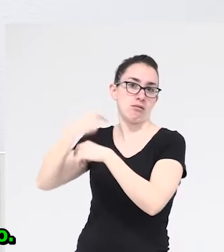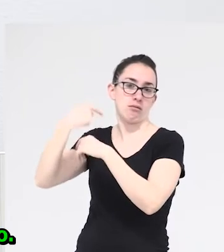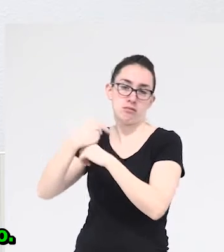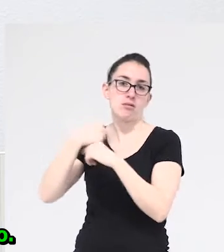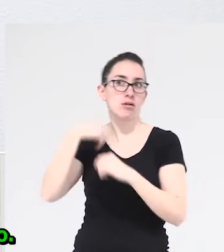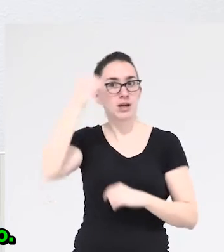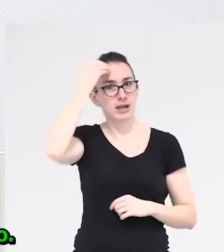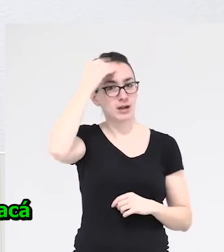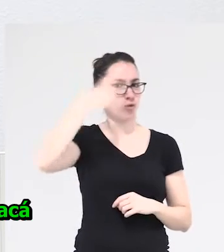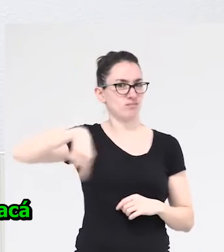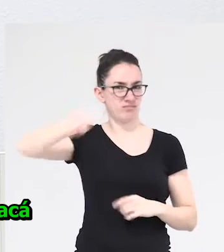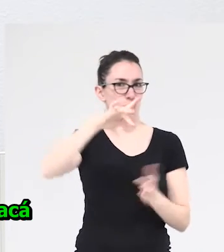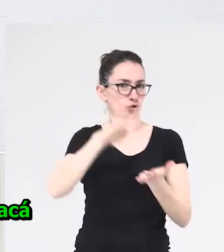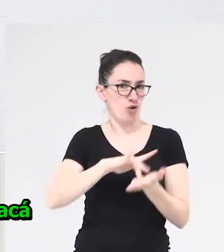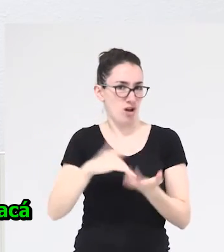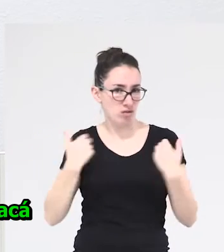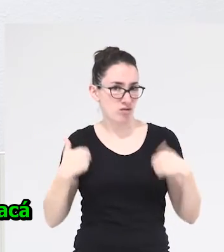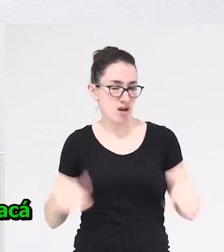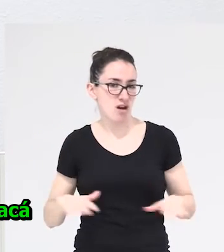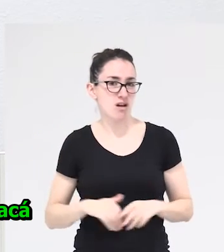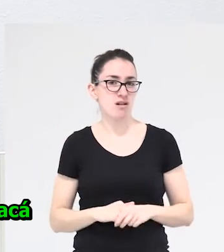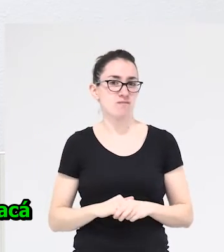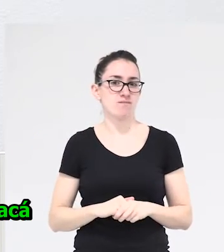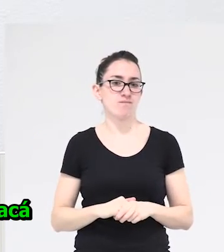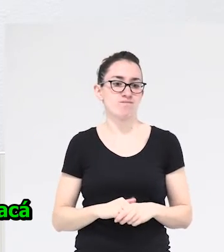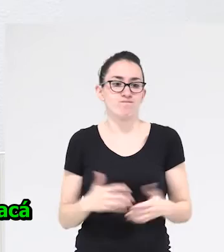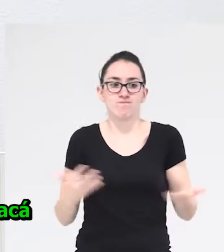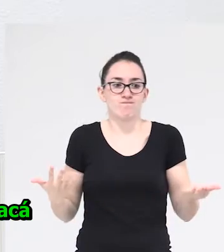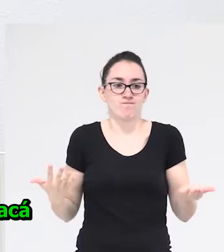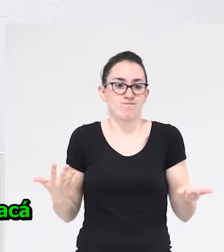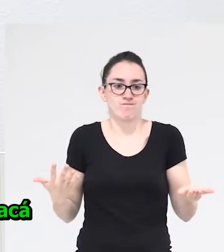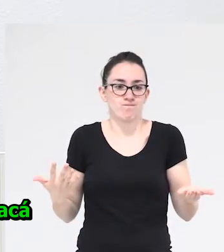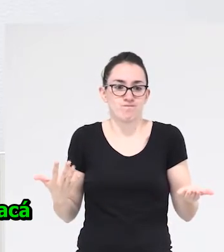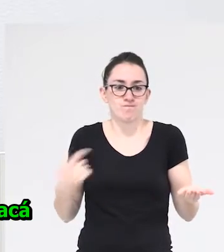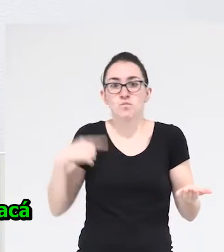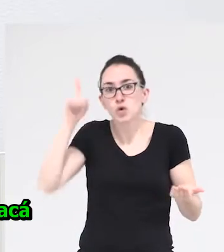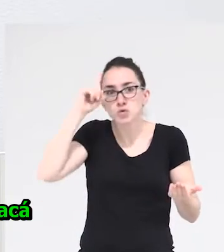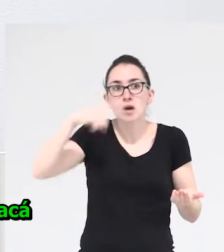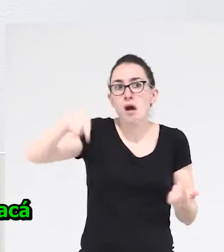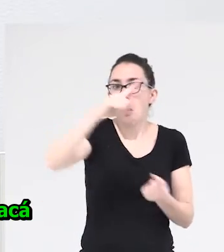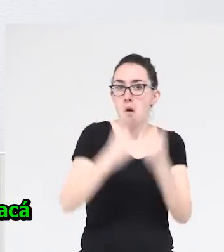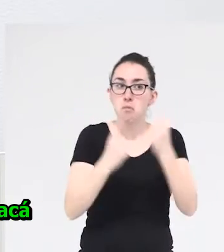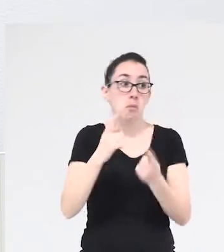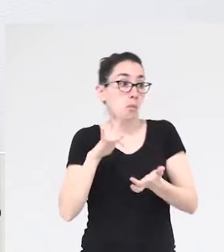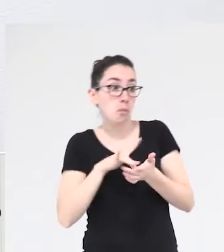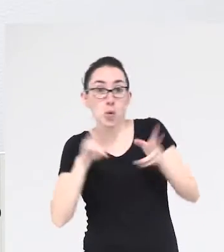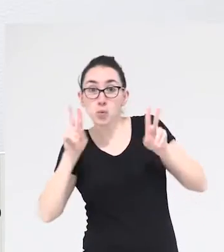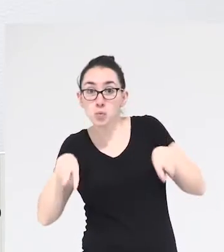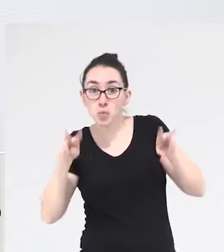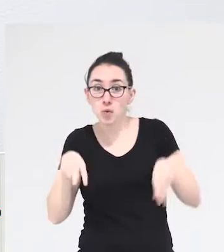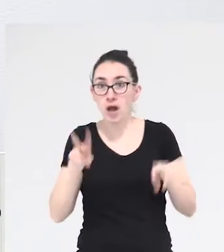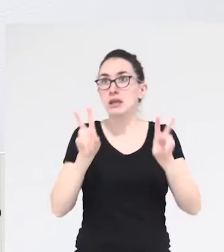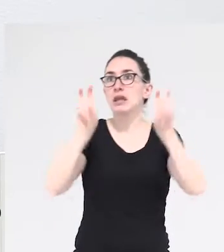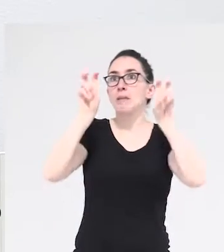creo que es algo que hemos vivido, ¿no? Entonces, no sé si habrá alguien de acá que no le ha sucedido que el peso